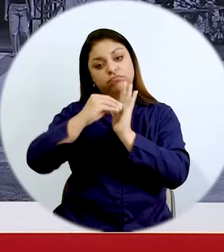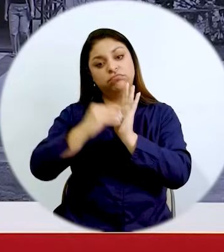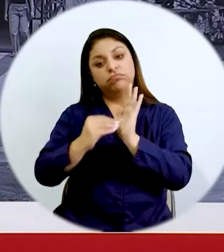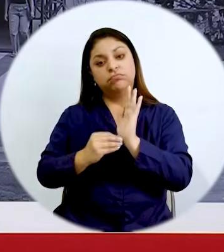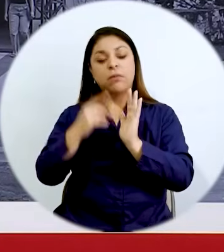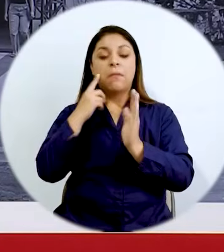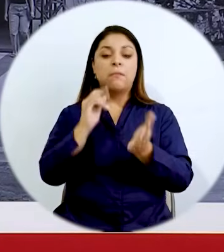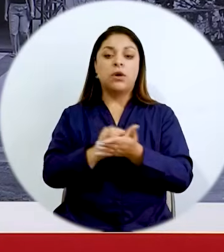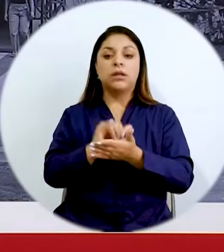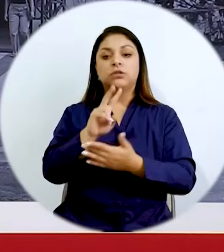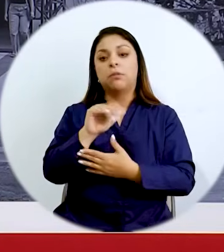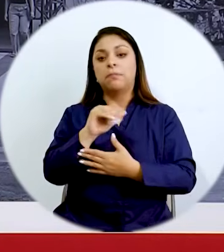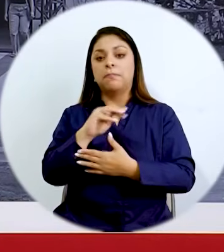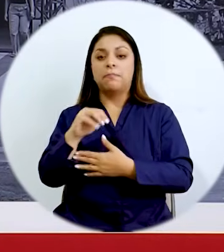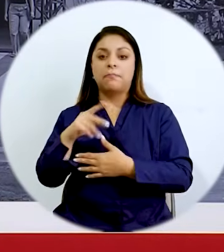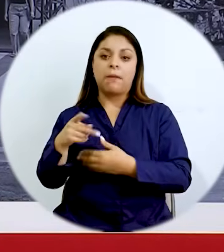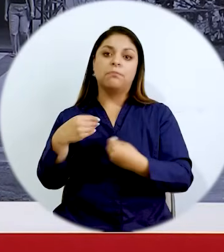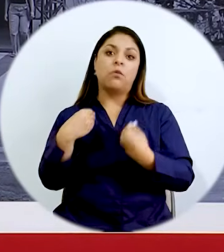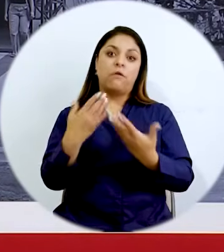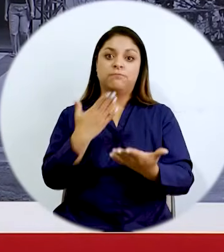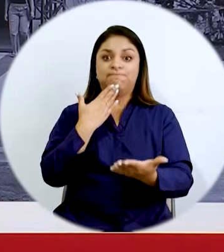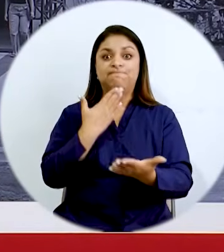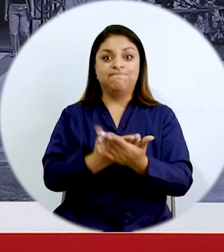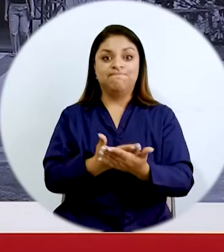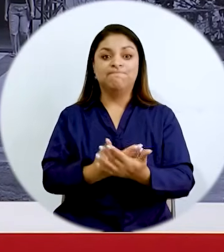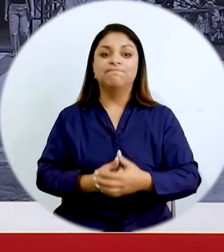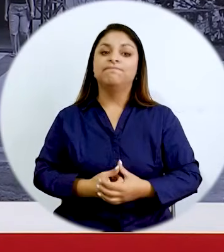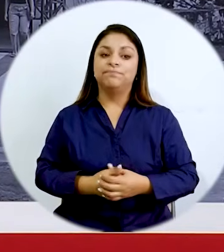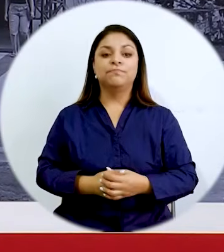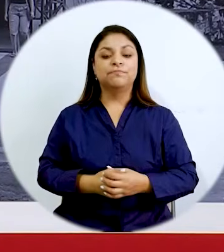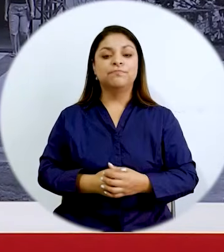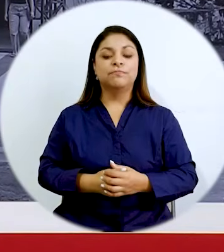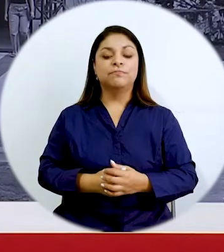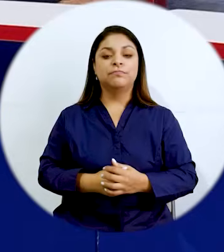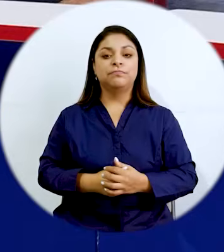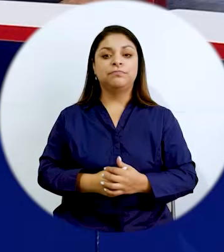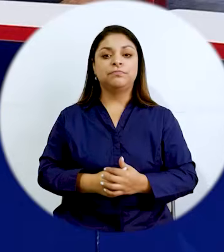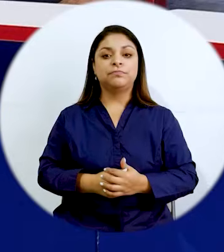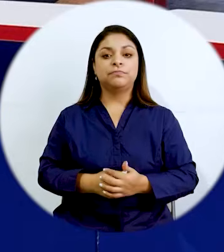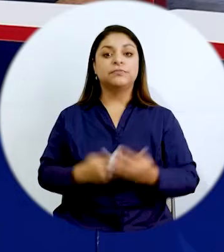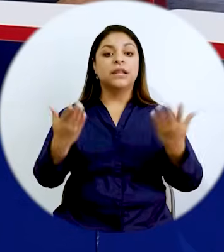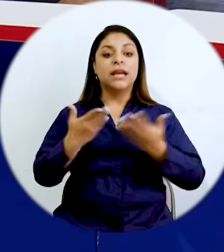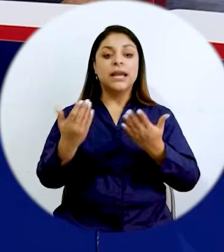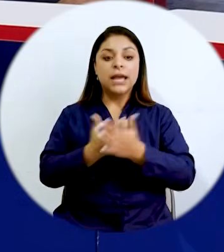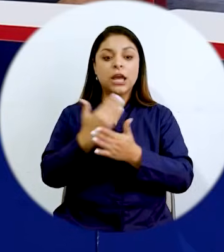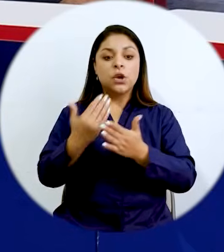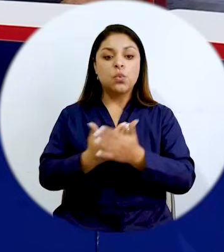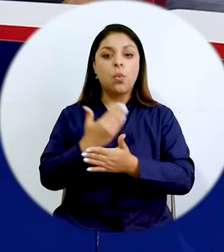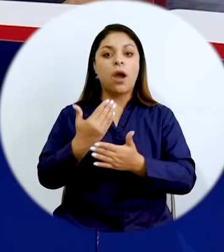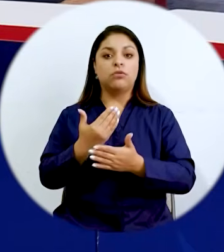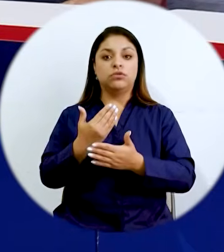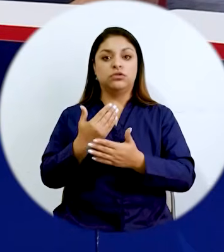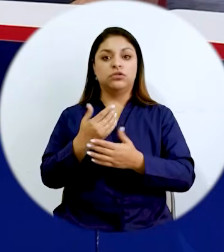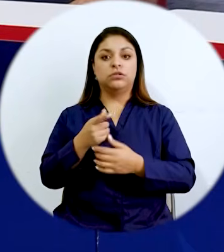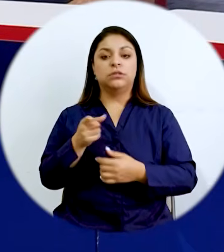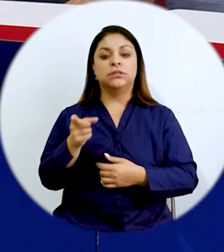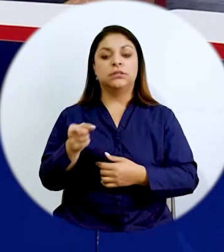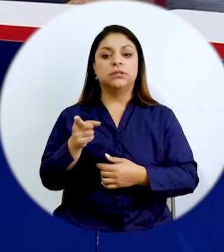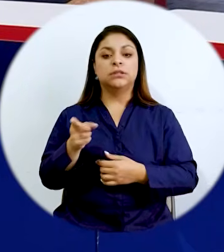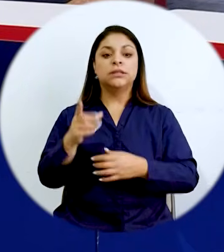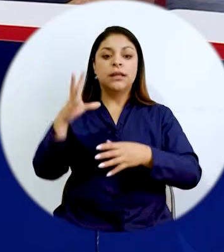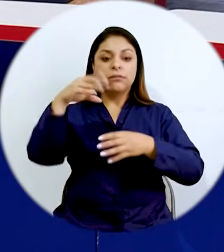donde el BAM ofrece un gran aporte. ¿Qué nuevas funcionalidades y desarrollos incorpora la versión BAM